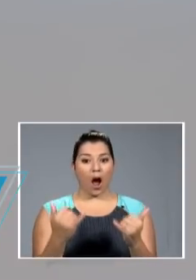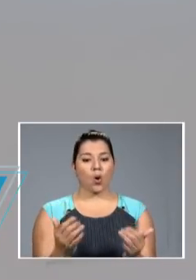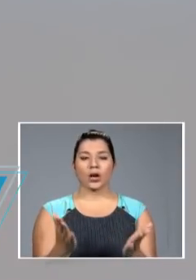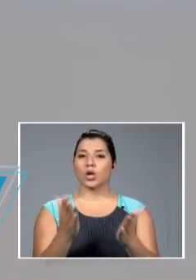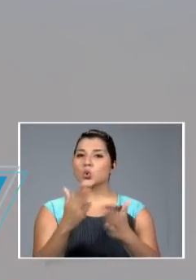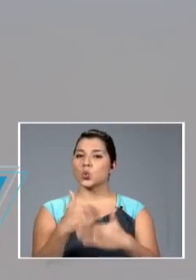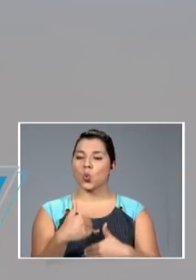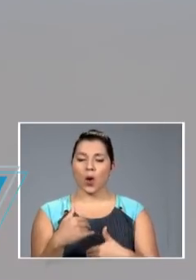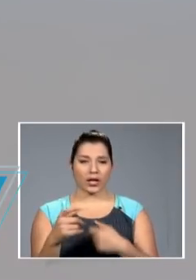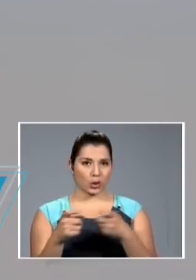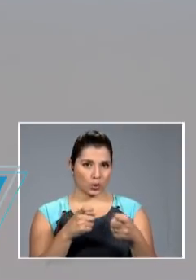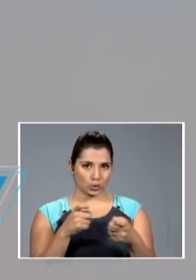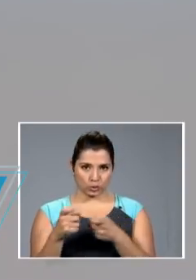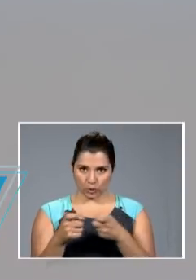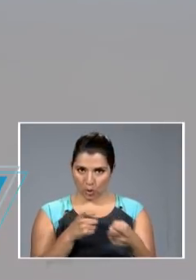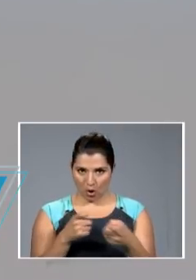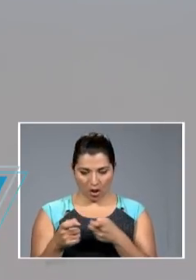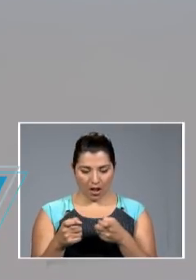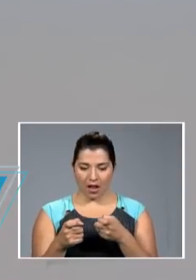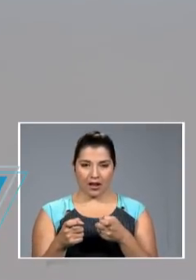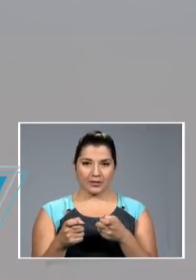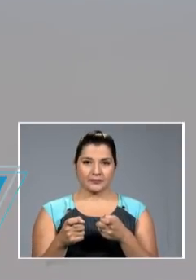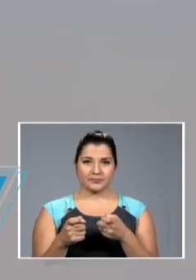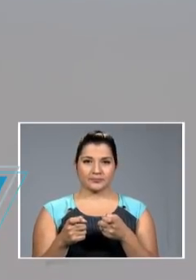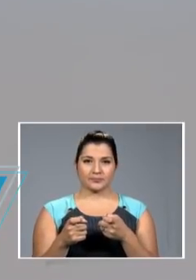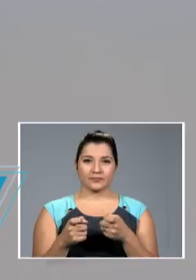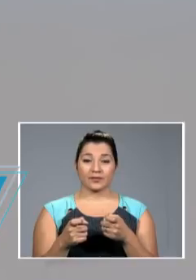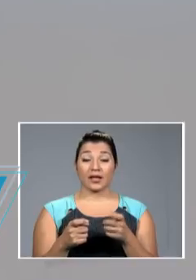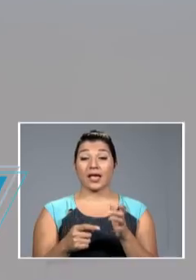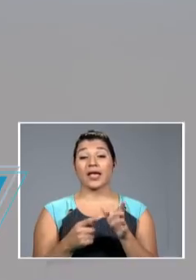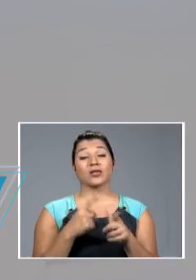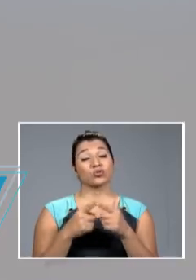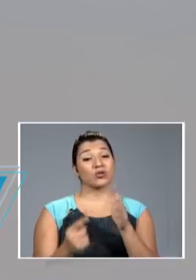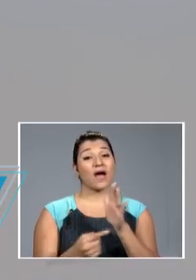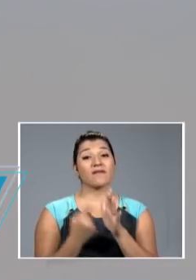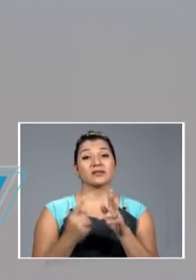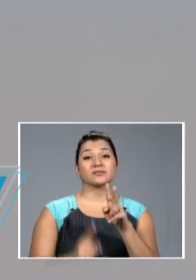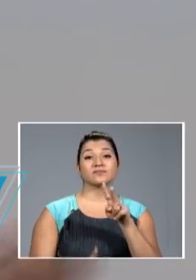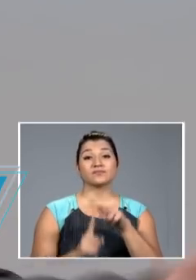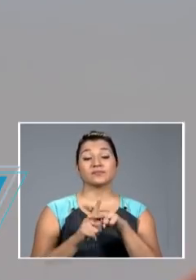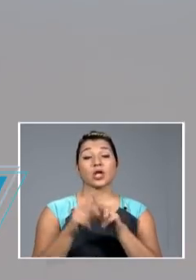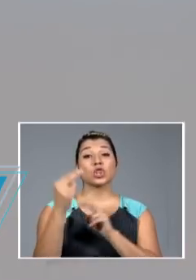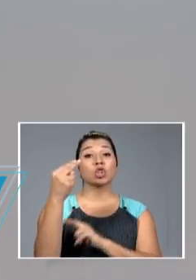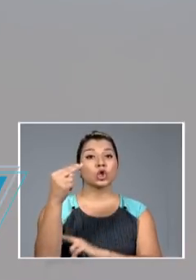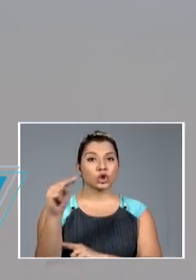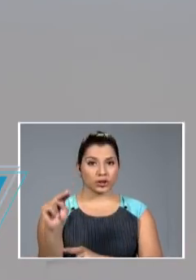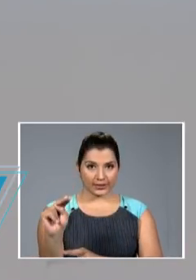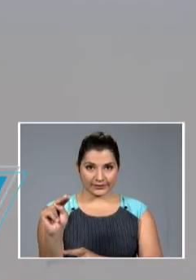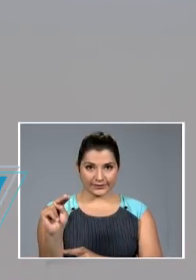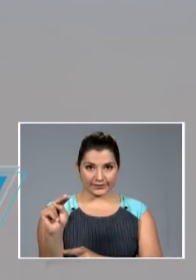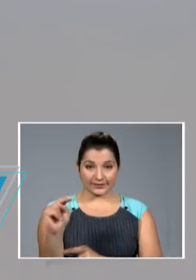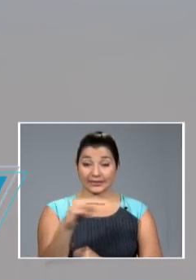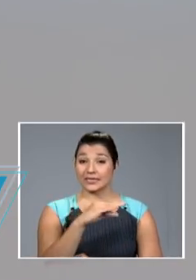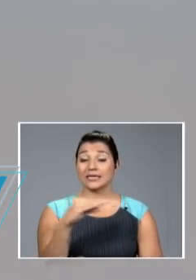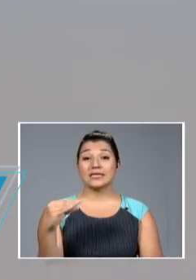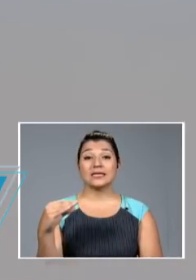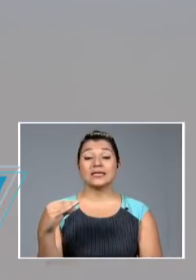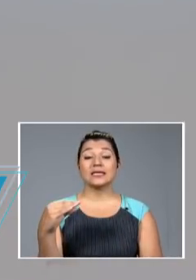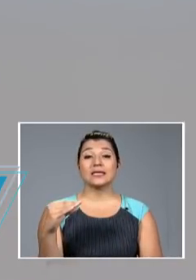¿verdad? Habrán esas noticias, fake news que llaman, digamos que no